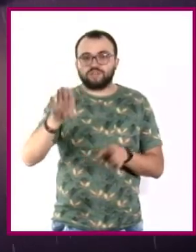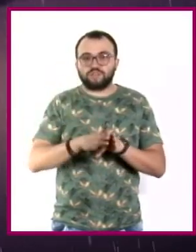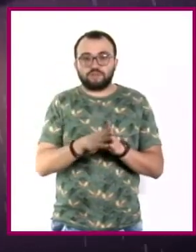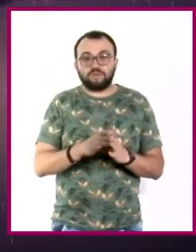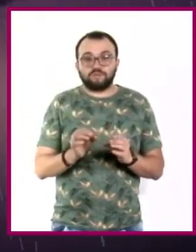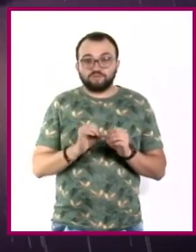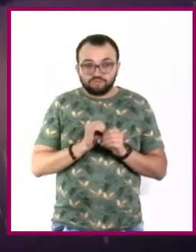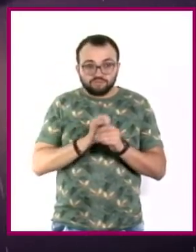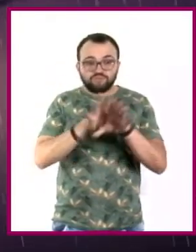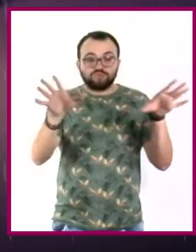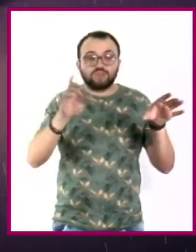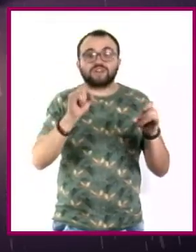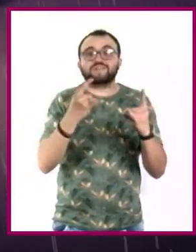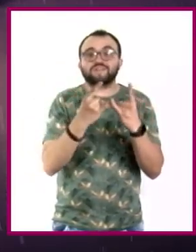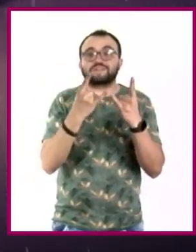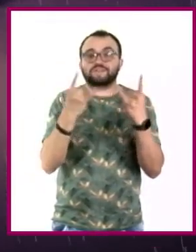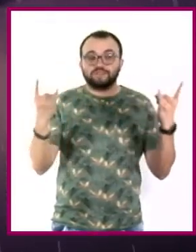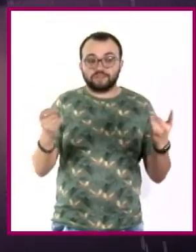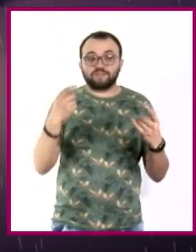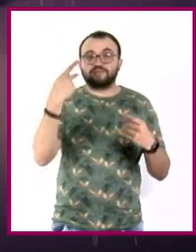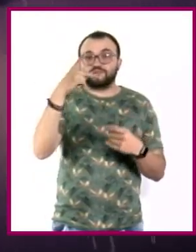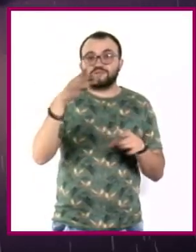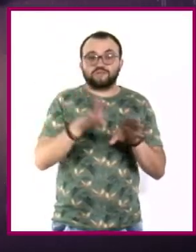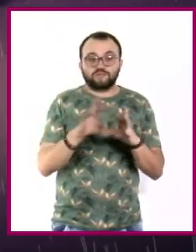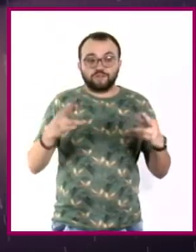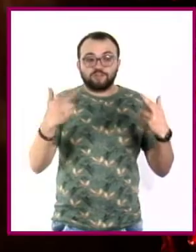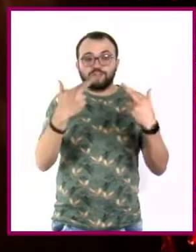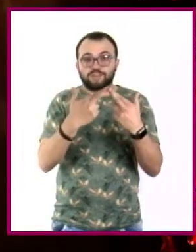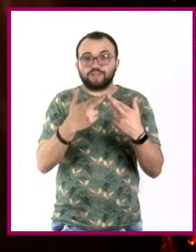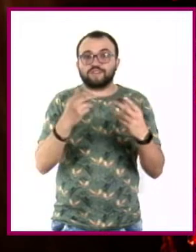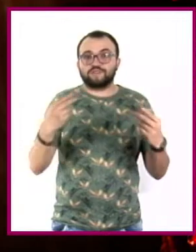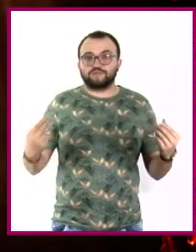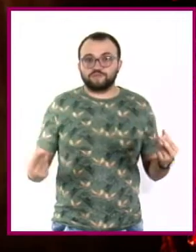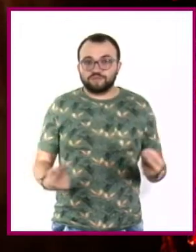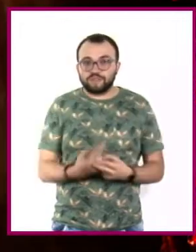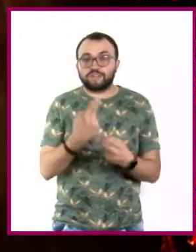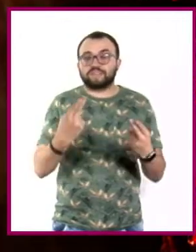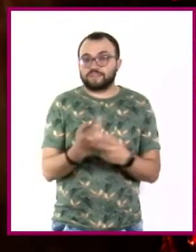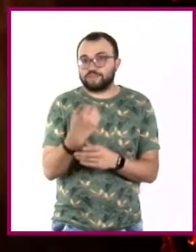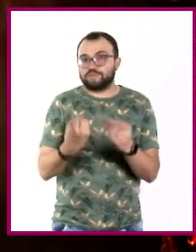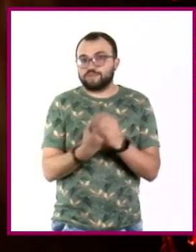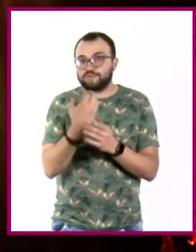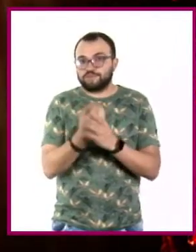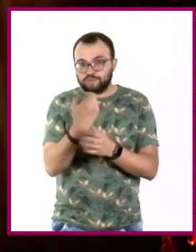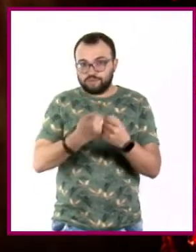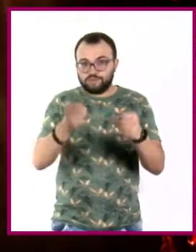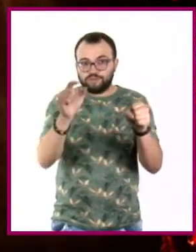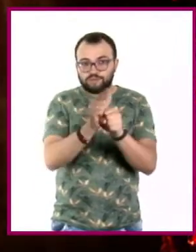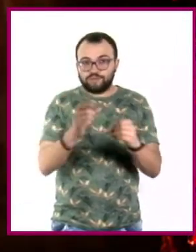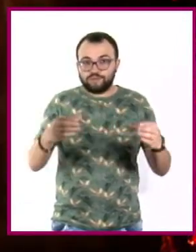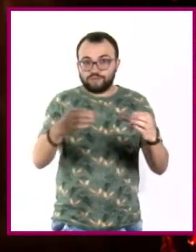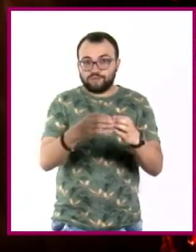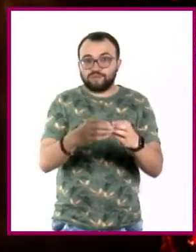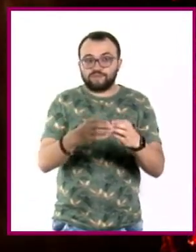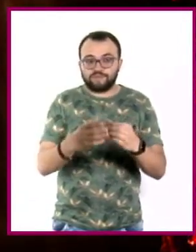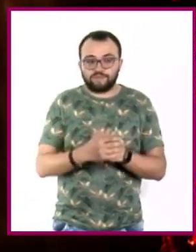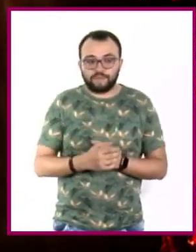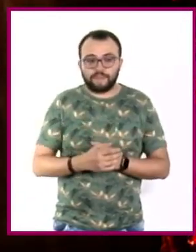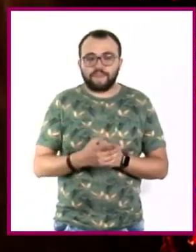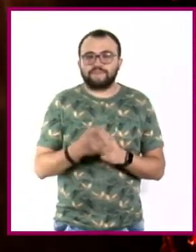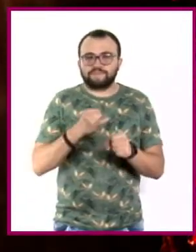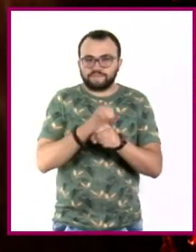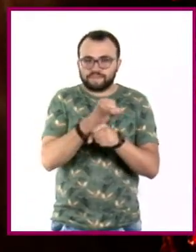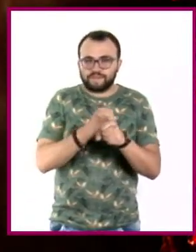las religiones y el surgimiento de sociedades complejas. En el primer caso, una docena de investigadores utilizaron